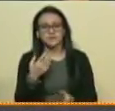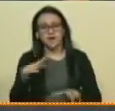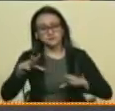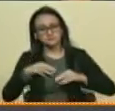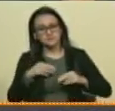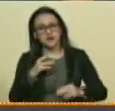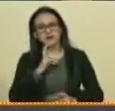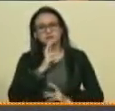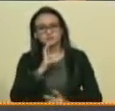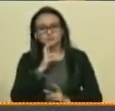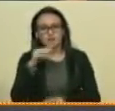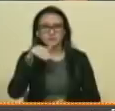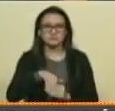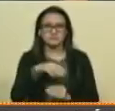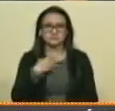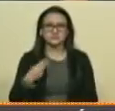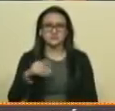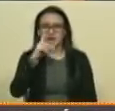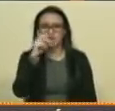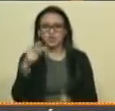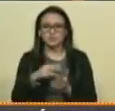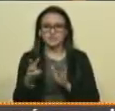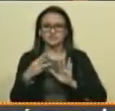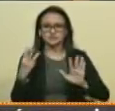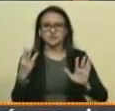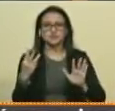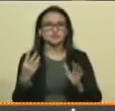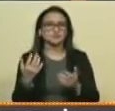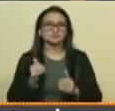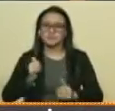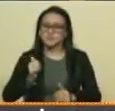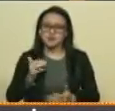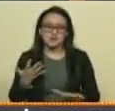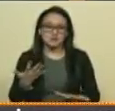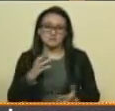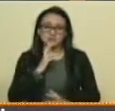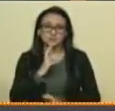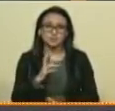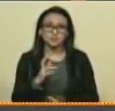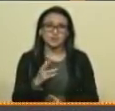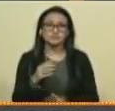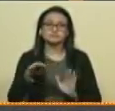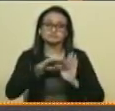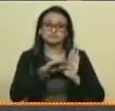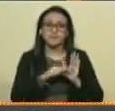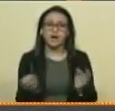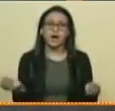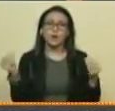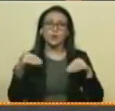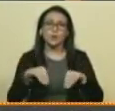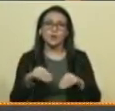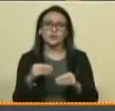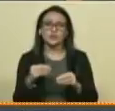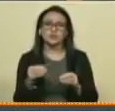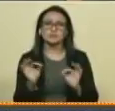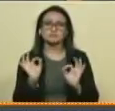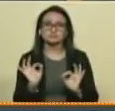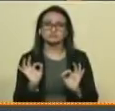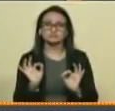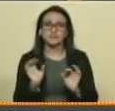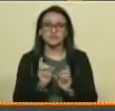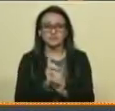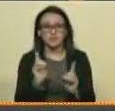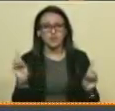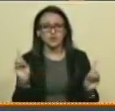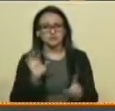presidenciales del año 2018, independientemente de los mismos, así está establecido en el acuerdo de convivencia